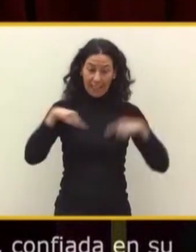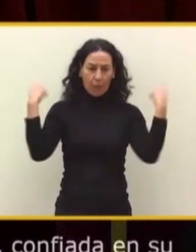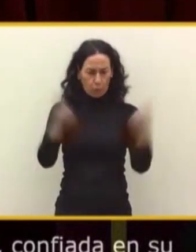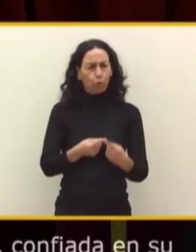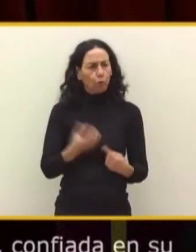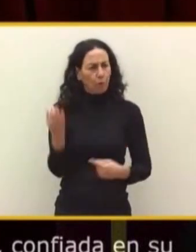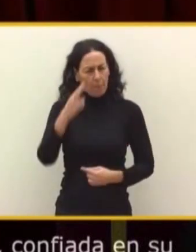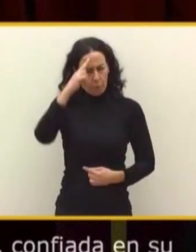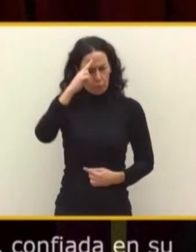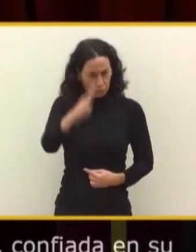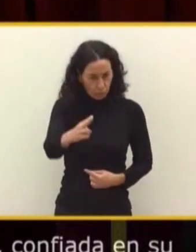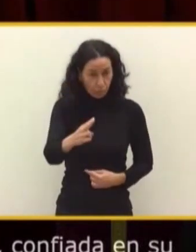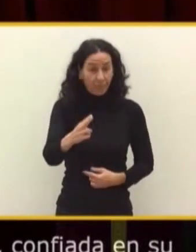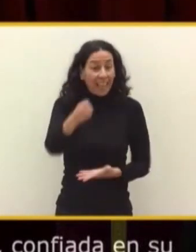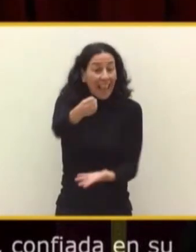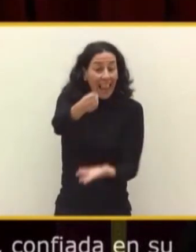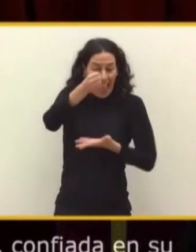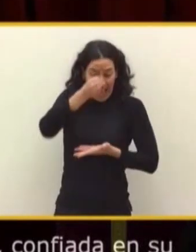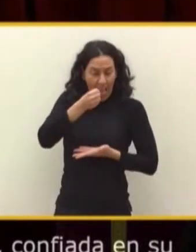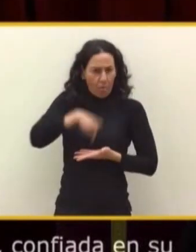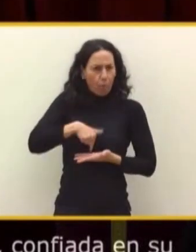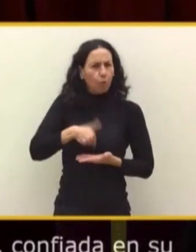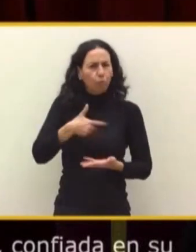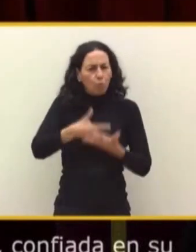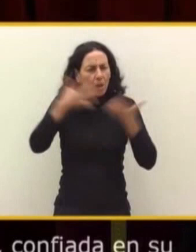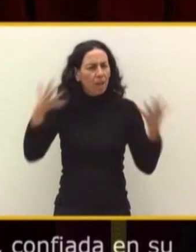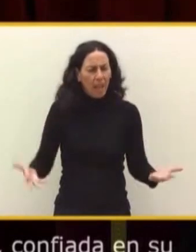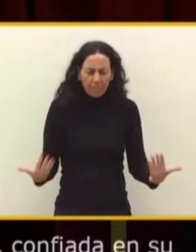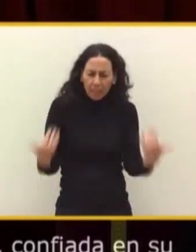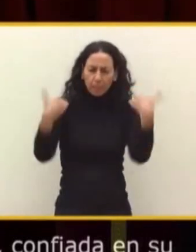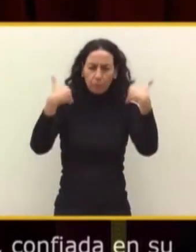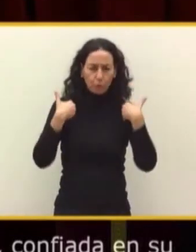legado. Un legado de grandeza, de responsabilidad